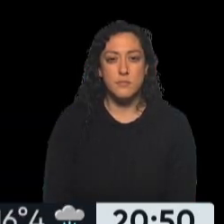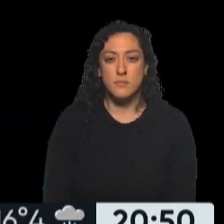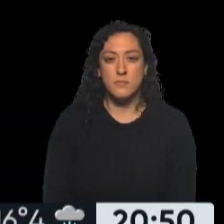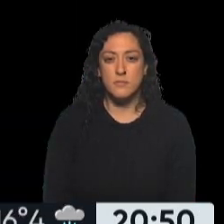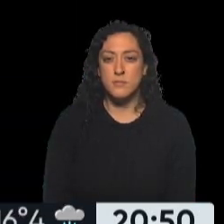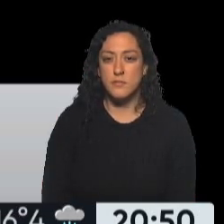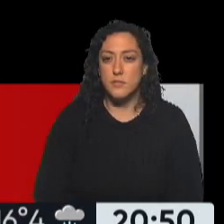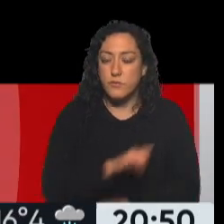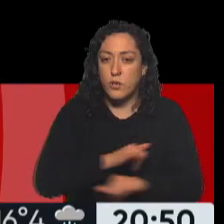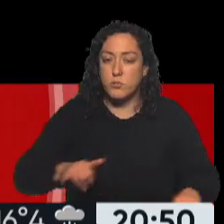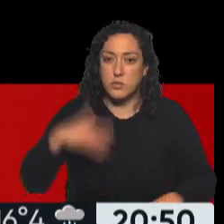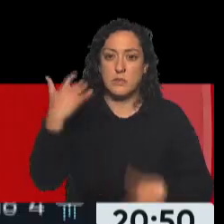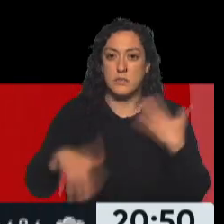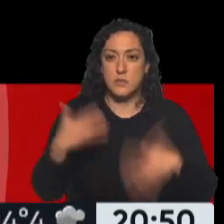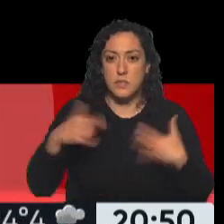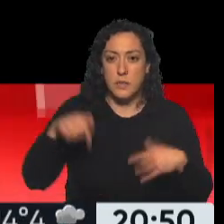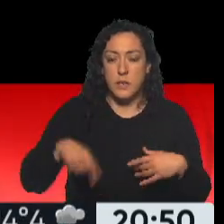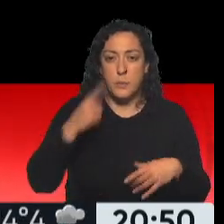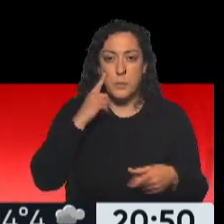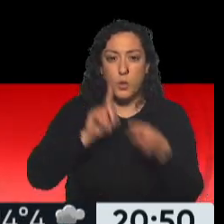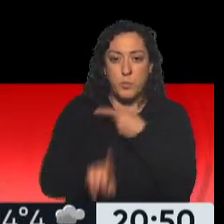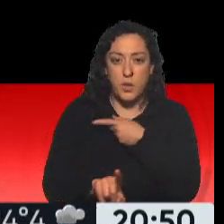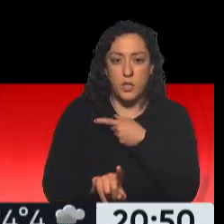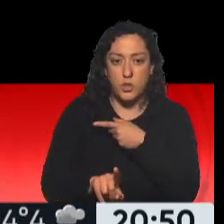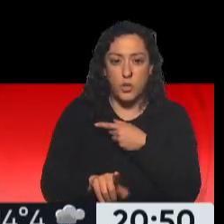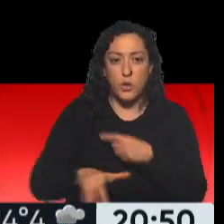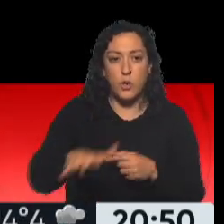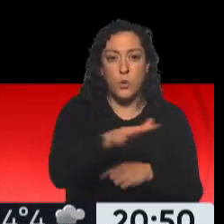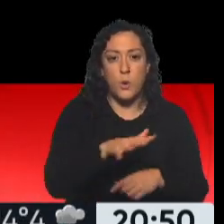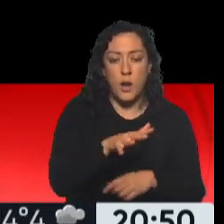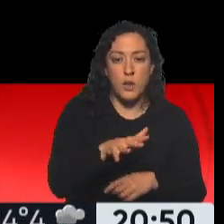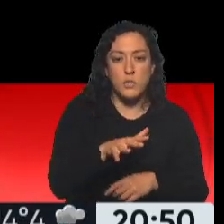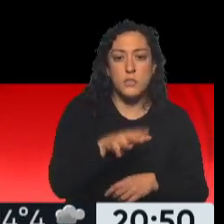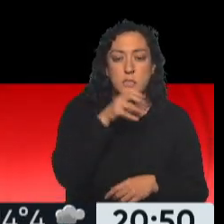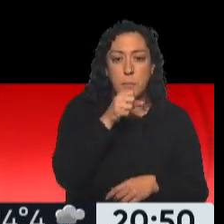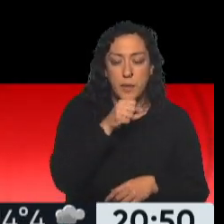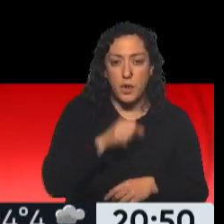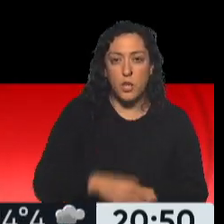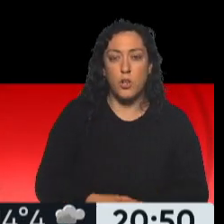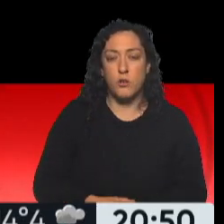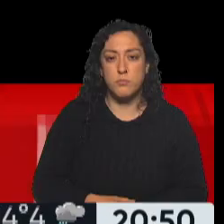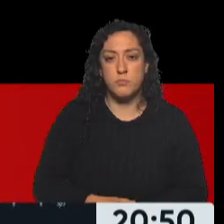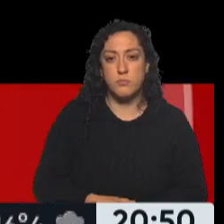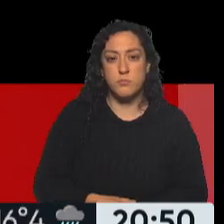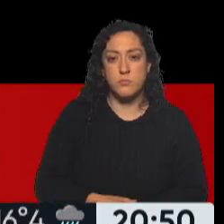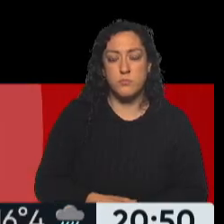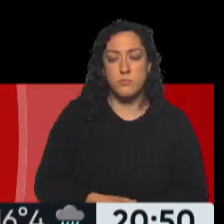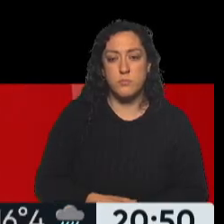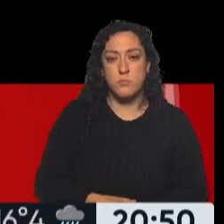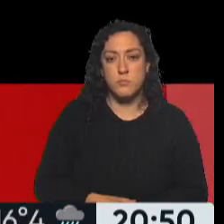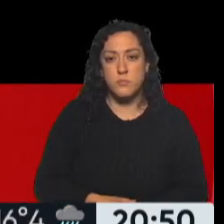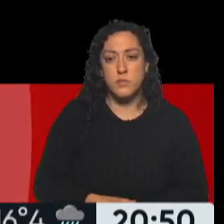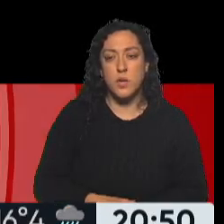La información es urgente, esto está pasando ahora en San Pedro, por lo menos hay un allanamiento ordenado por